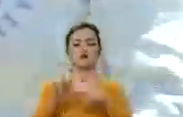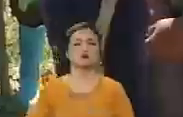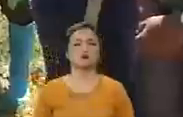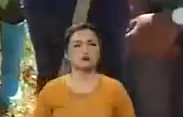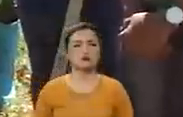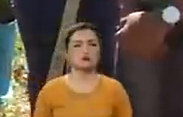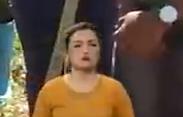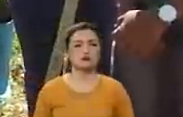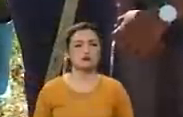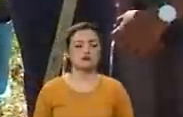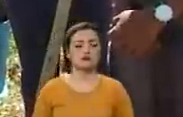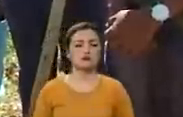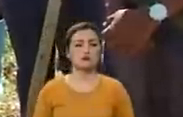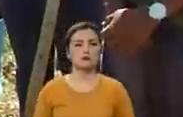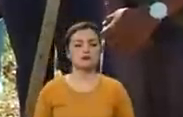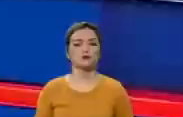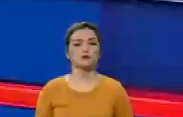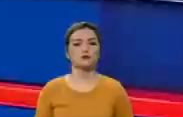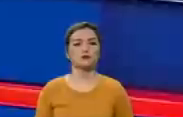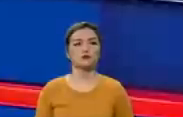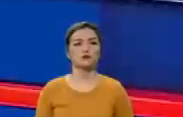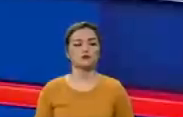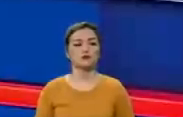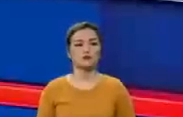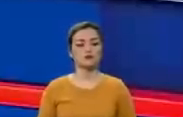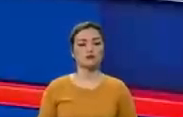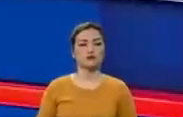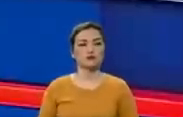alguna. Helen Quiñones, 24 horas.